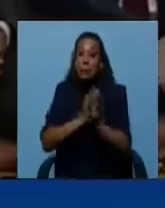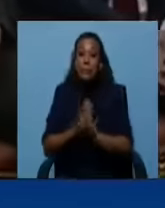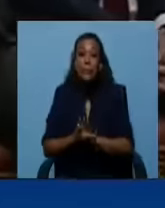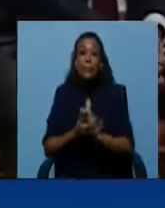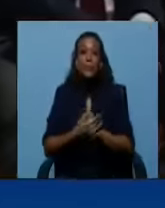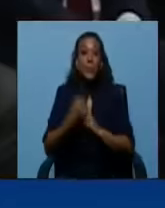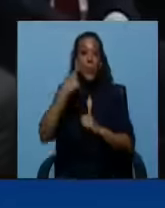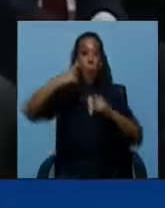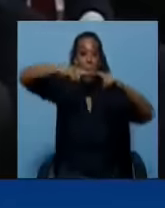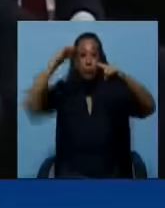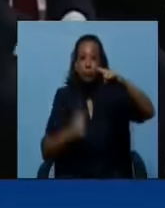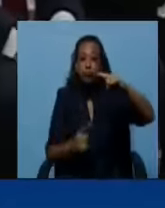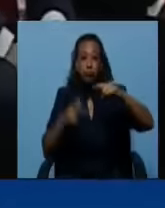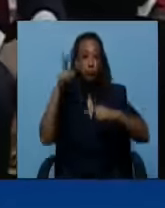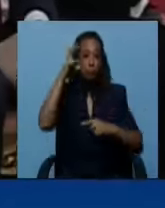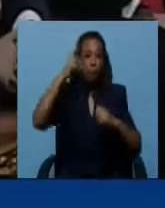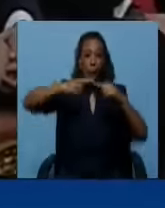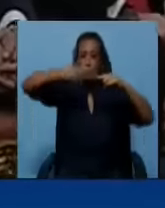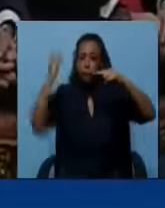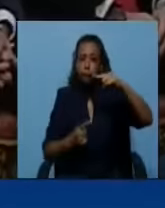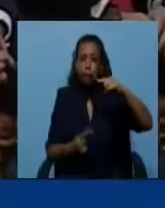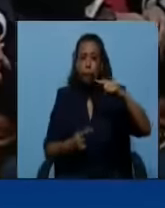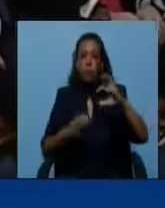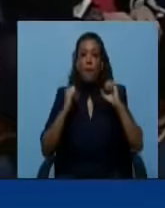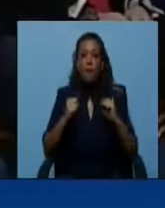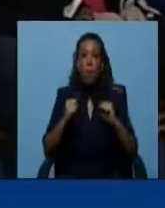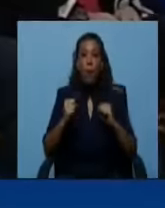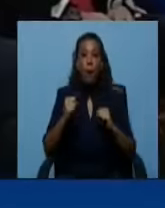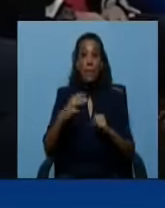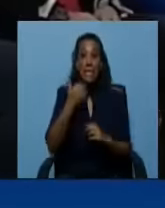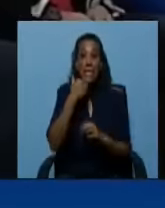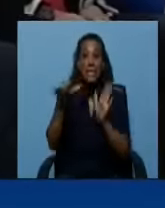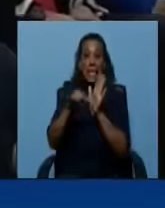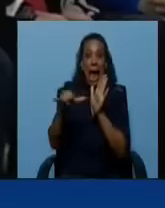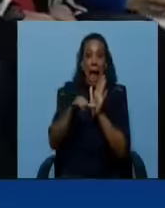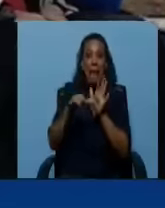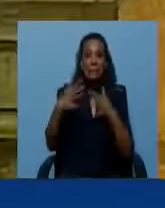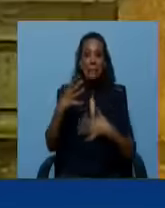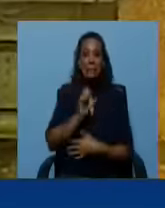Ahí cayó un rayo, ¿eh? Pero cayó cerca.